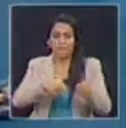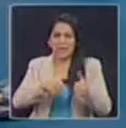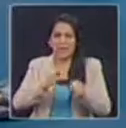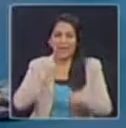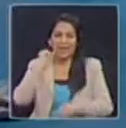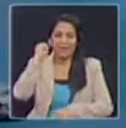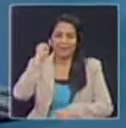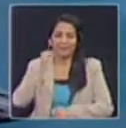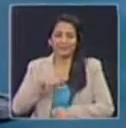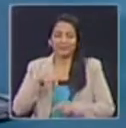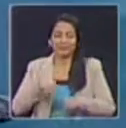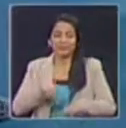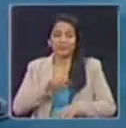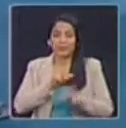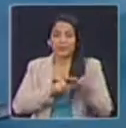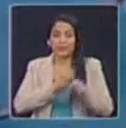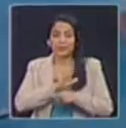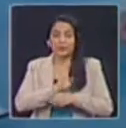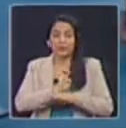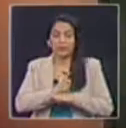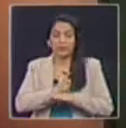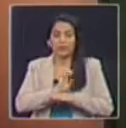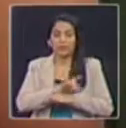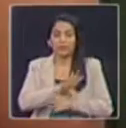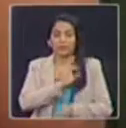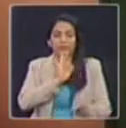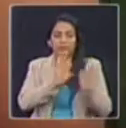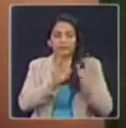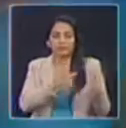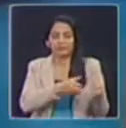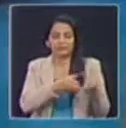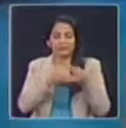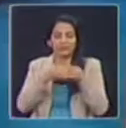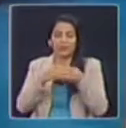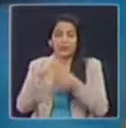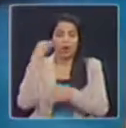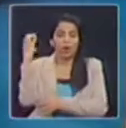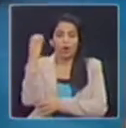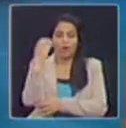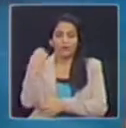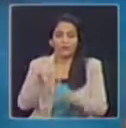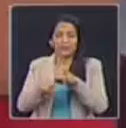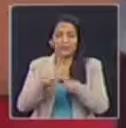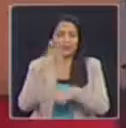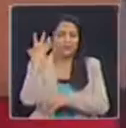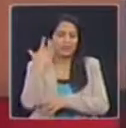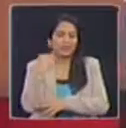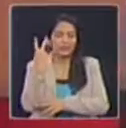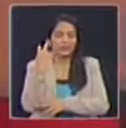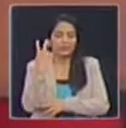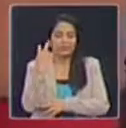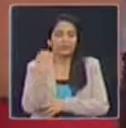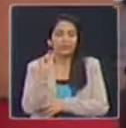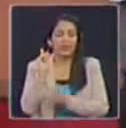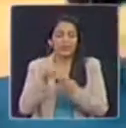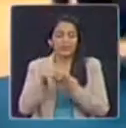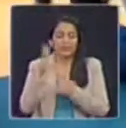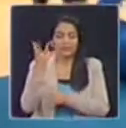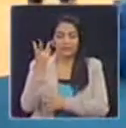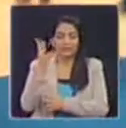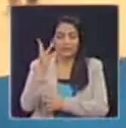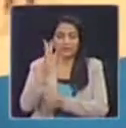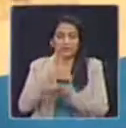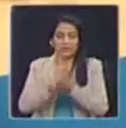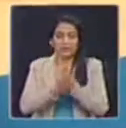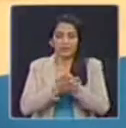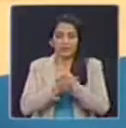La selección ecuatoriana de judo representará al país en los próximos Juegos Bolivarianos Santa Marta, Colombia, a realizarse del 12 al 16 de noviembre. El equipo nacional